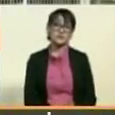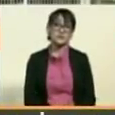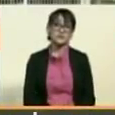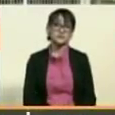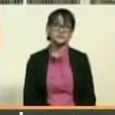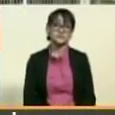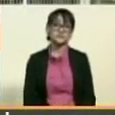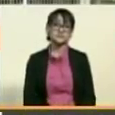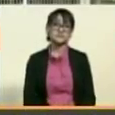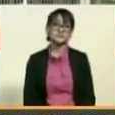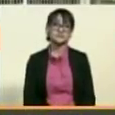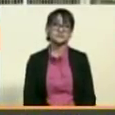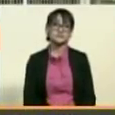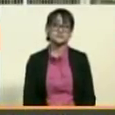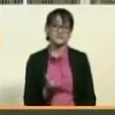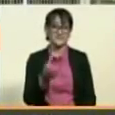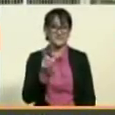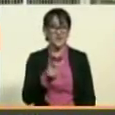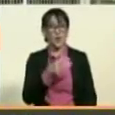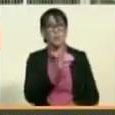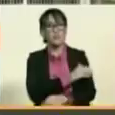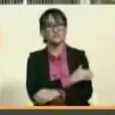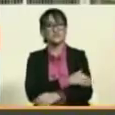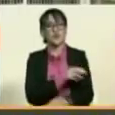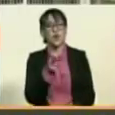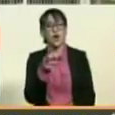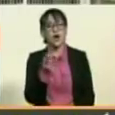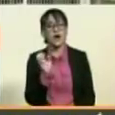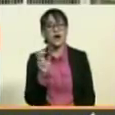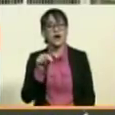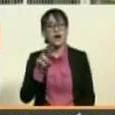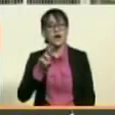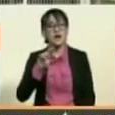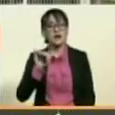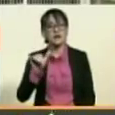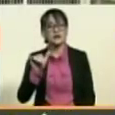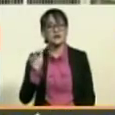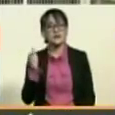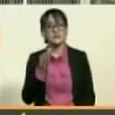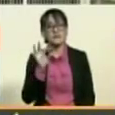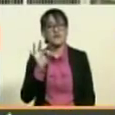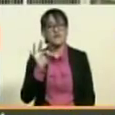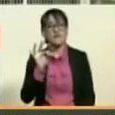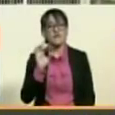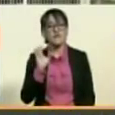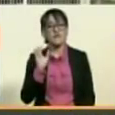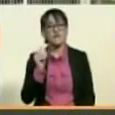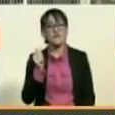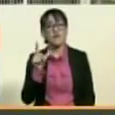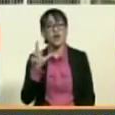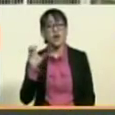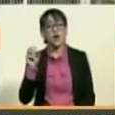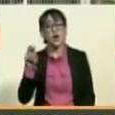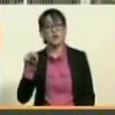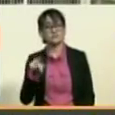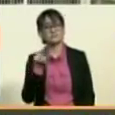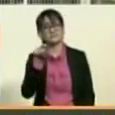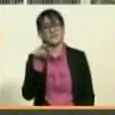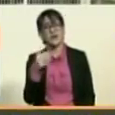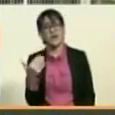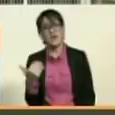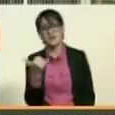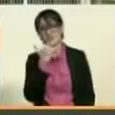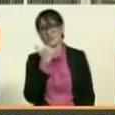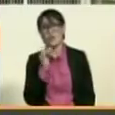candidato presidencial Henry Falcón. Creo que está muy, pero muy equivocado, muy, pero muy mal